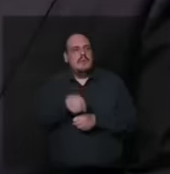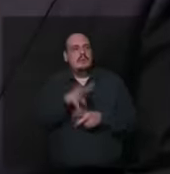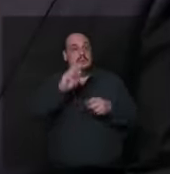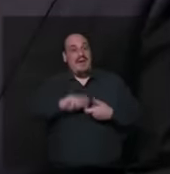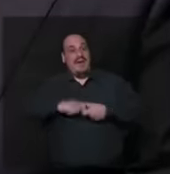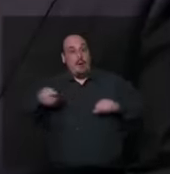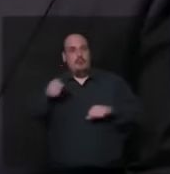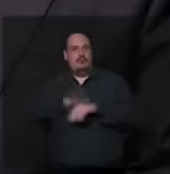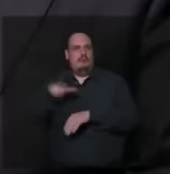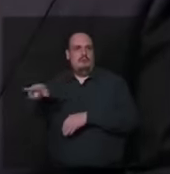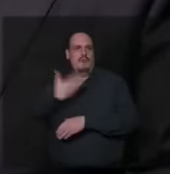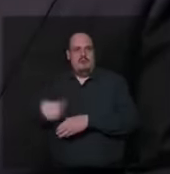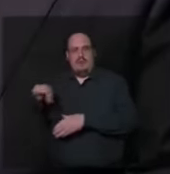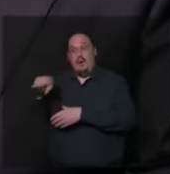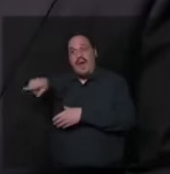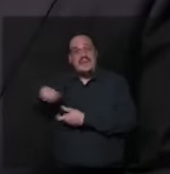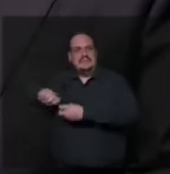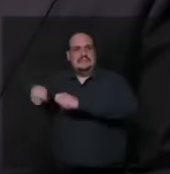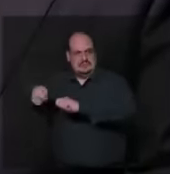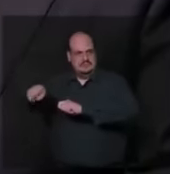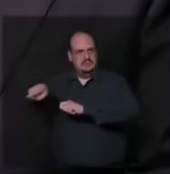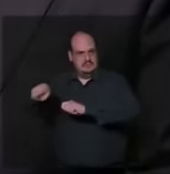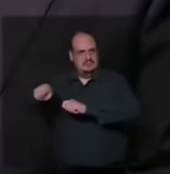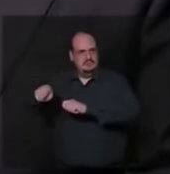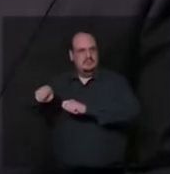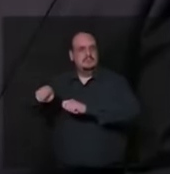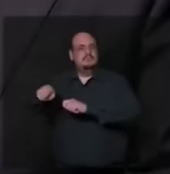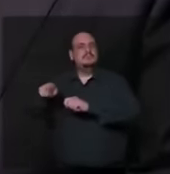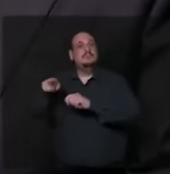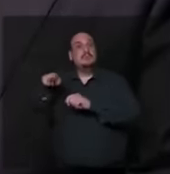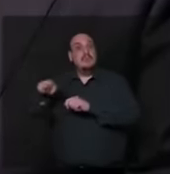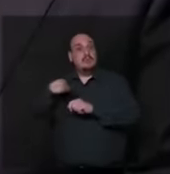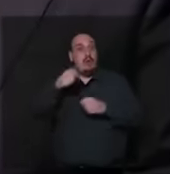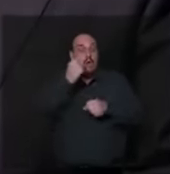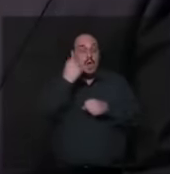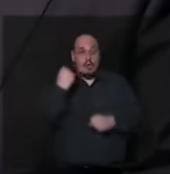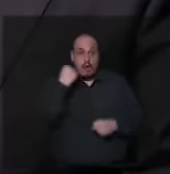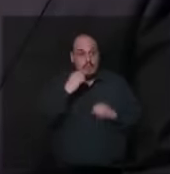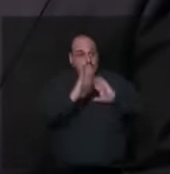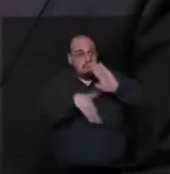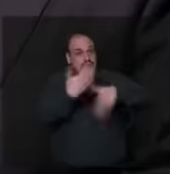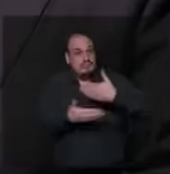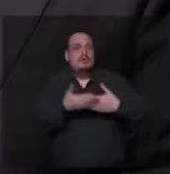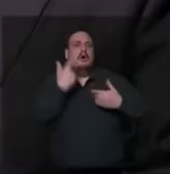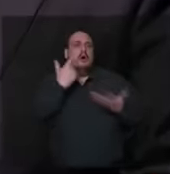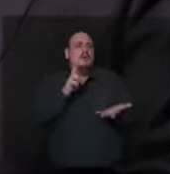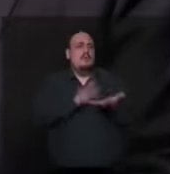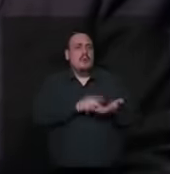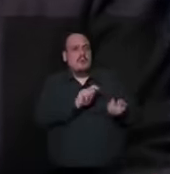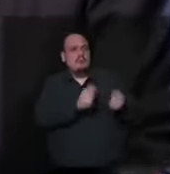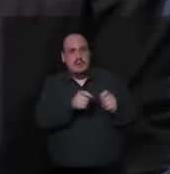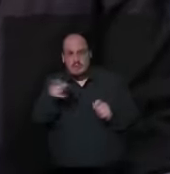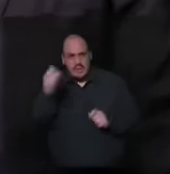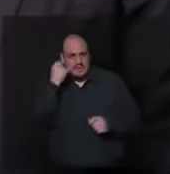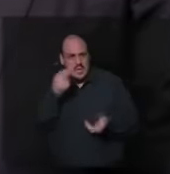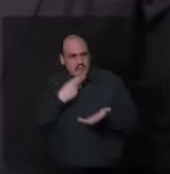al Estado, o sea, a tus amigos. Pero no solo eso, sino que además, cuando se recupere la economía, vamos a tocar tarifas. Cosa que vos también tocás